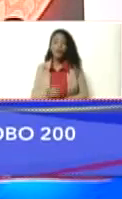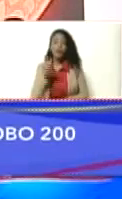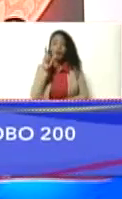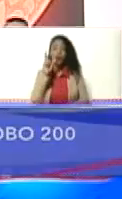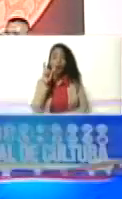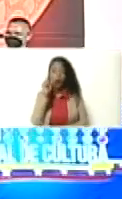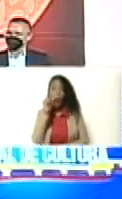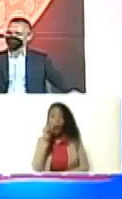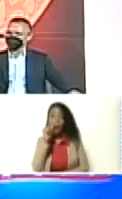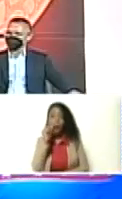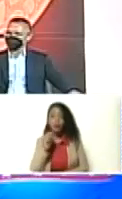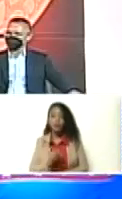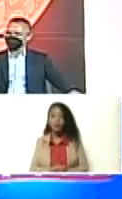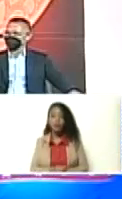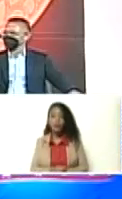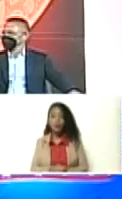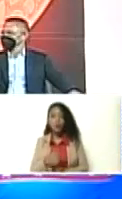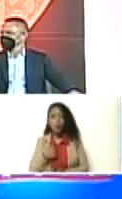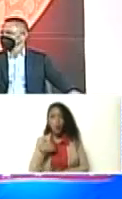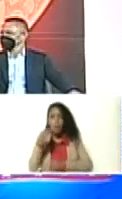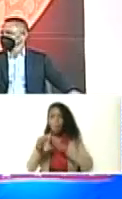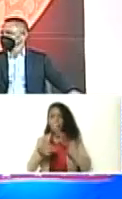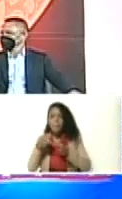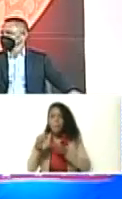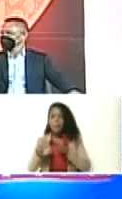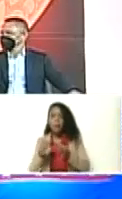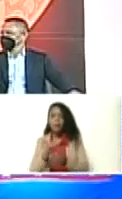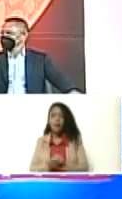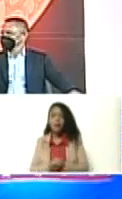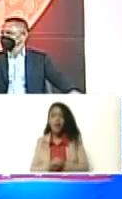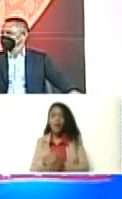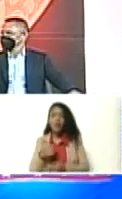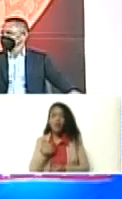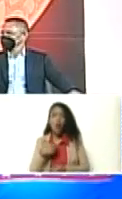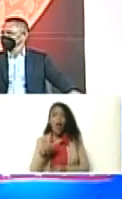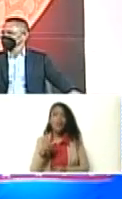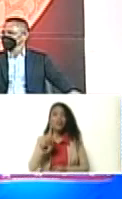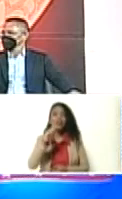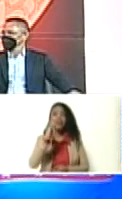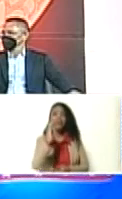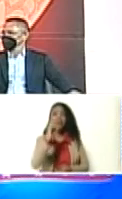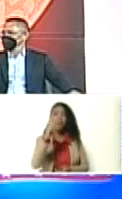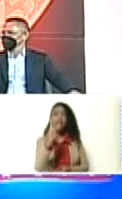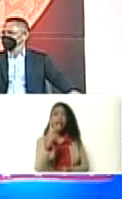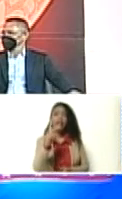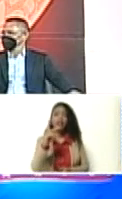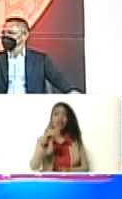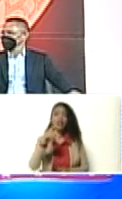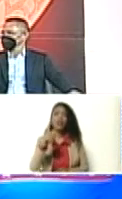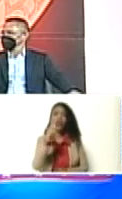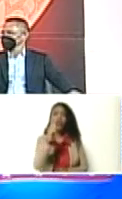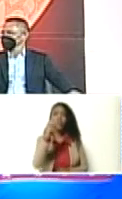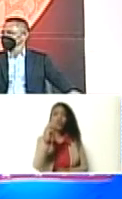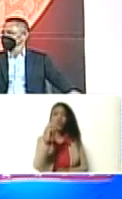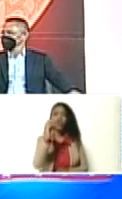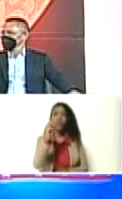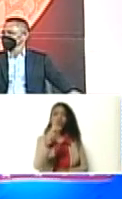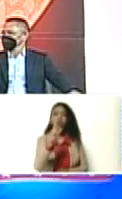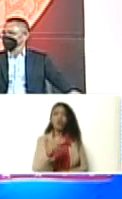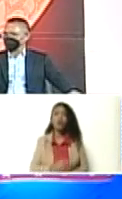Hub. Le decía, yo me meto en TikTok, ustedes se meten en TikTok y me pongo a ver los videos de TikTok.